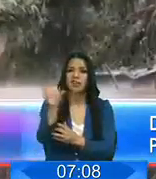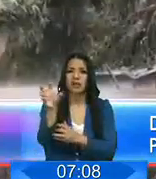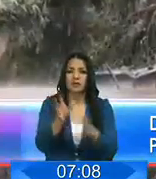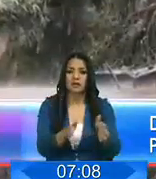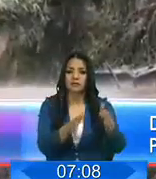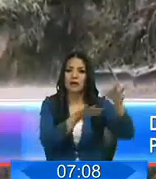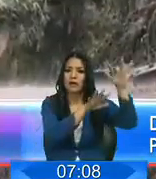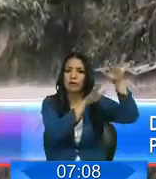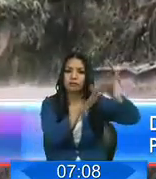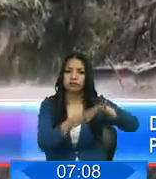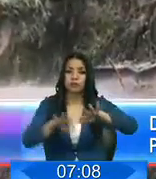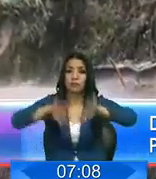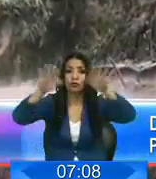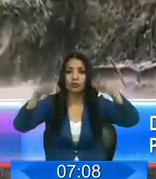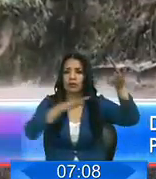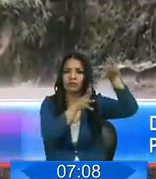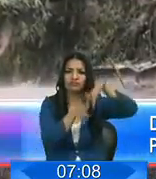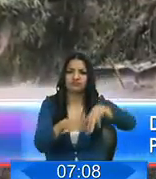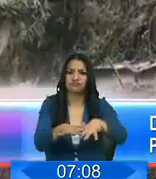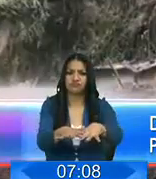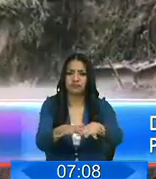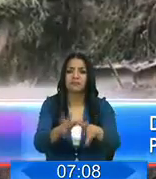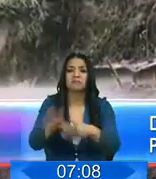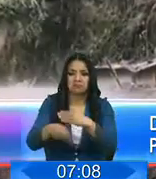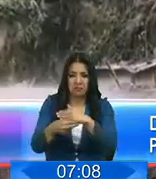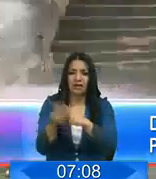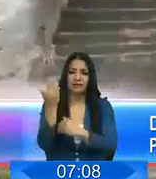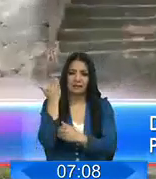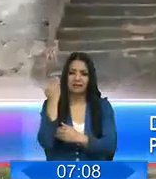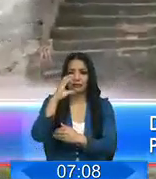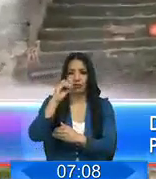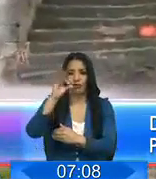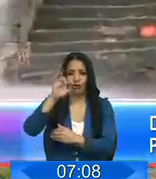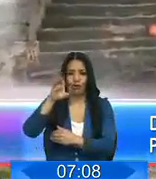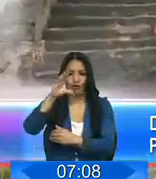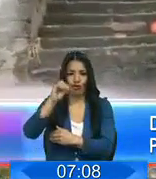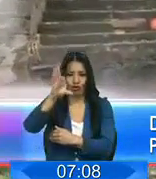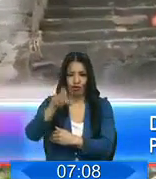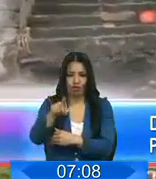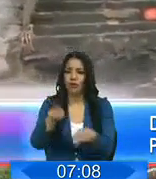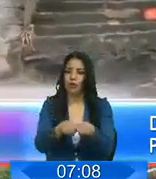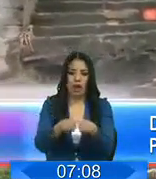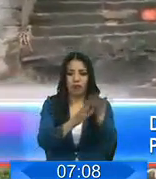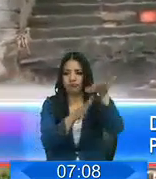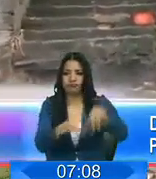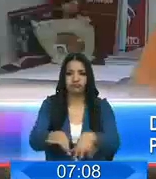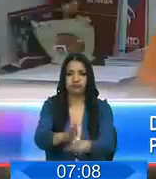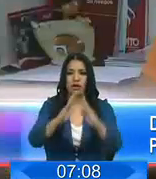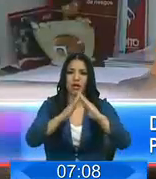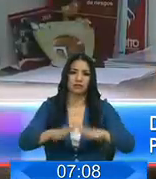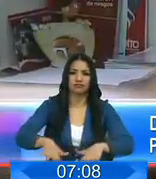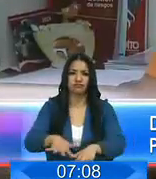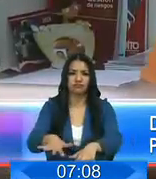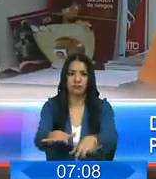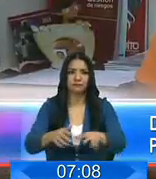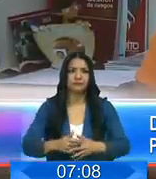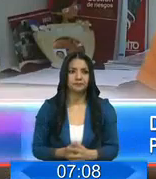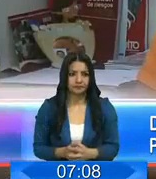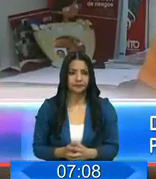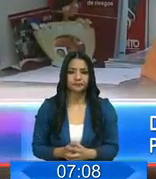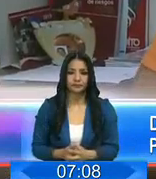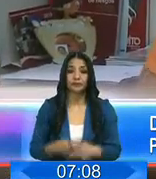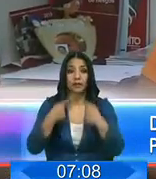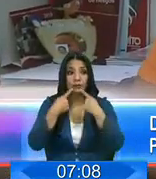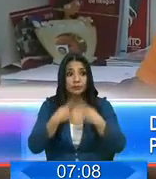deslizamientos en los que se incluye el deslave ocurrido el pasado lunes en Santa Teresita, perteneciente a la parroquia de Conocoto. El trabajo se reporta a la